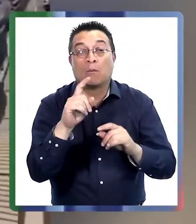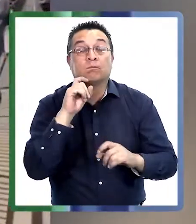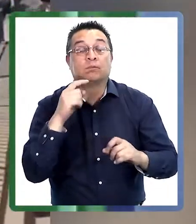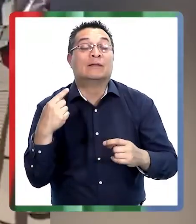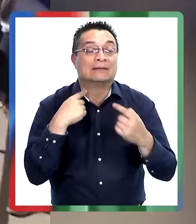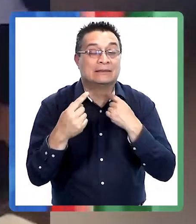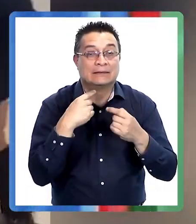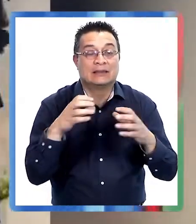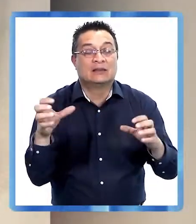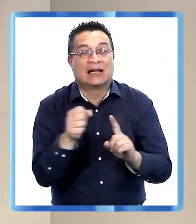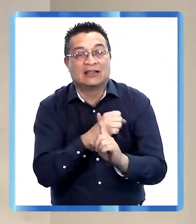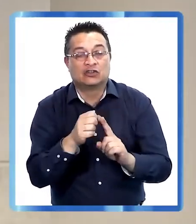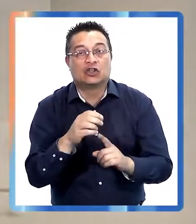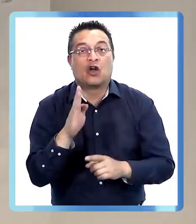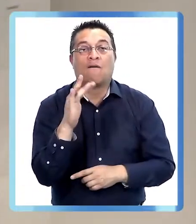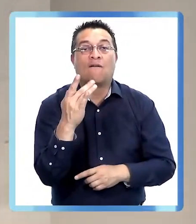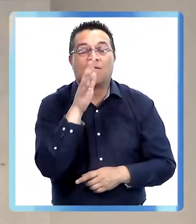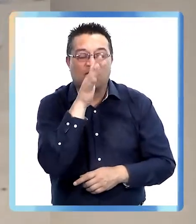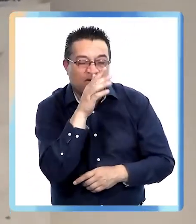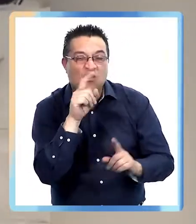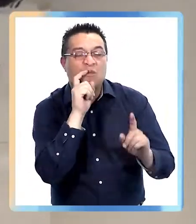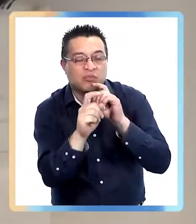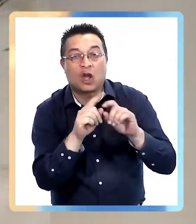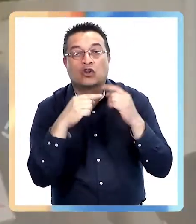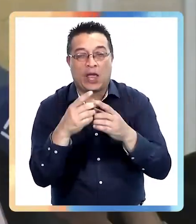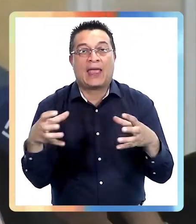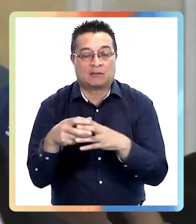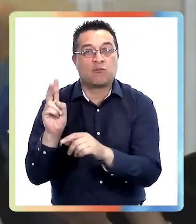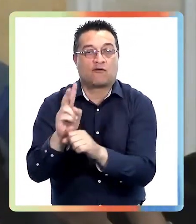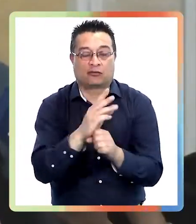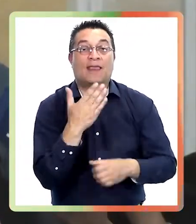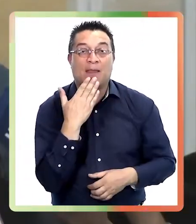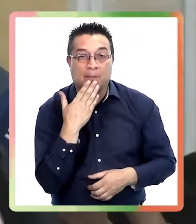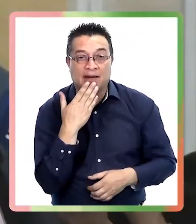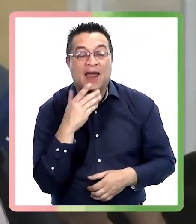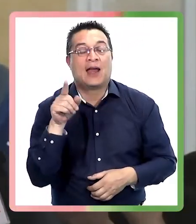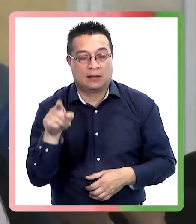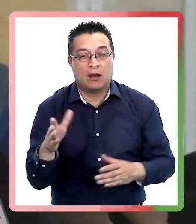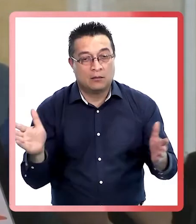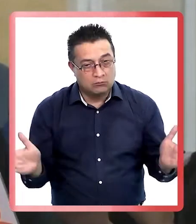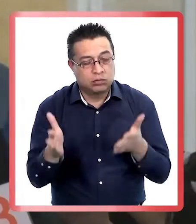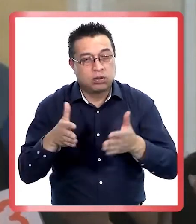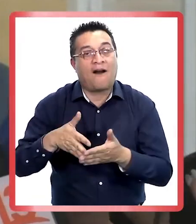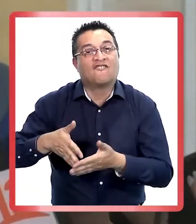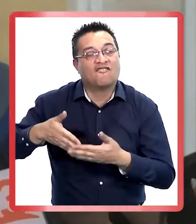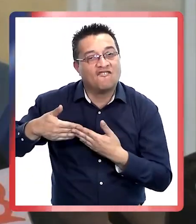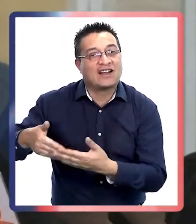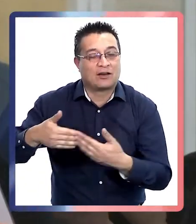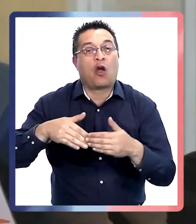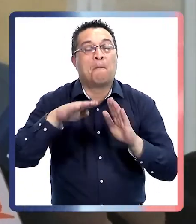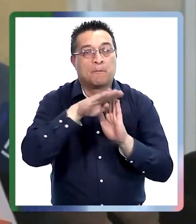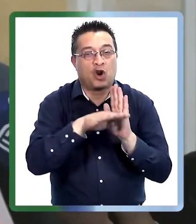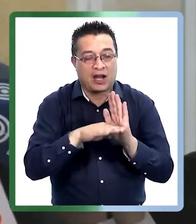sido víctimas de agresiones, de bullying y también para los equipos docentes. Y por otro lado, también fomentar la flexibilización de